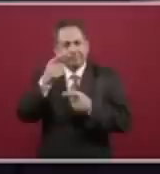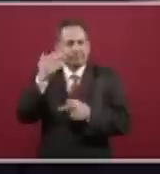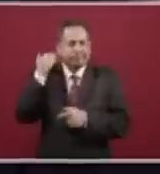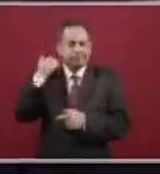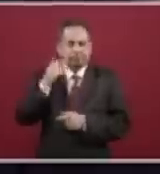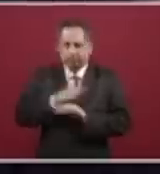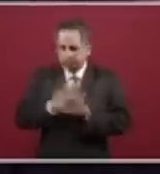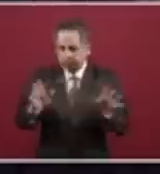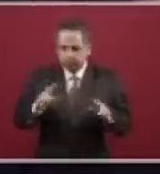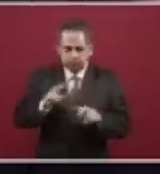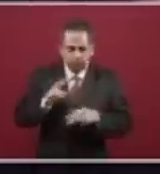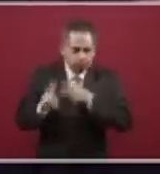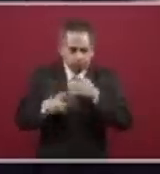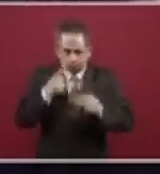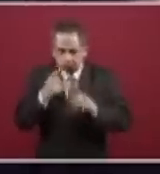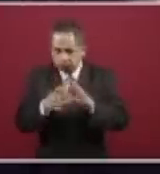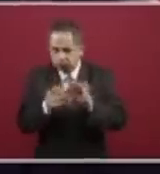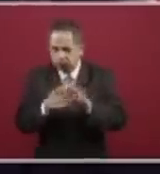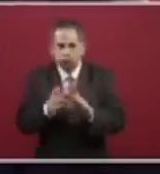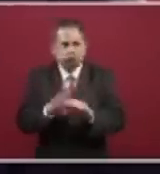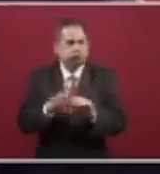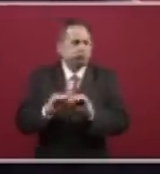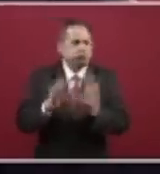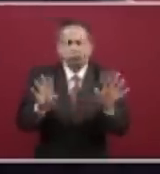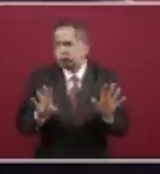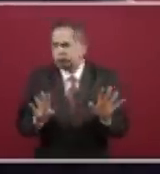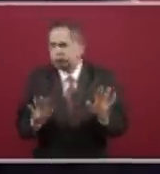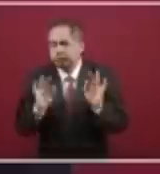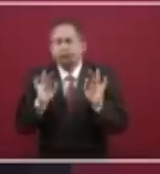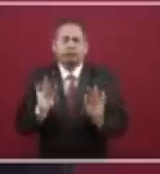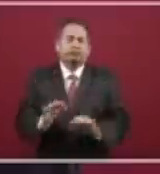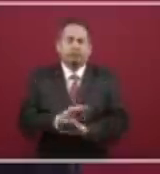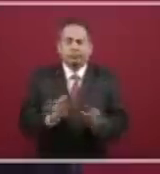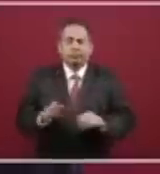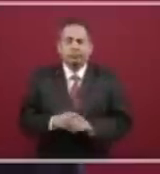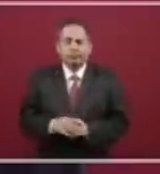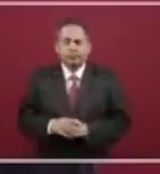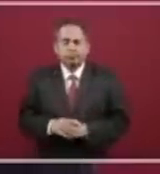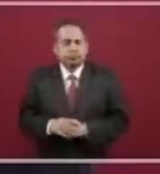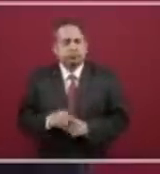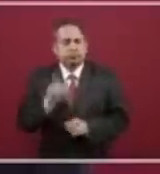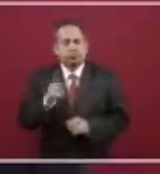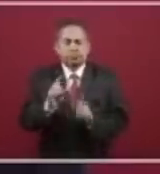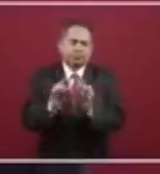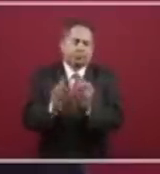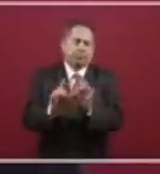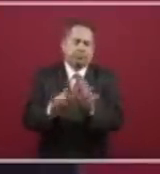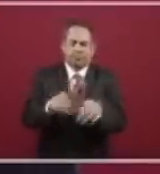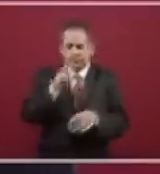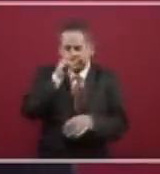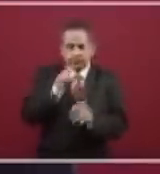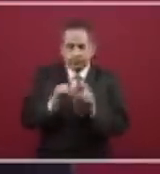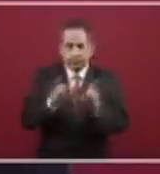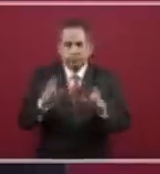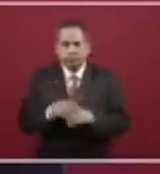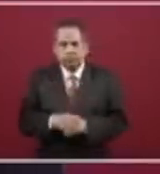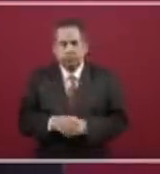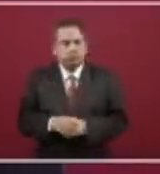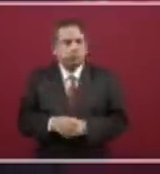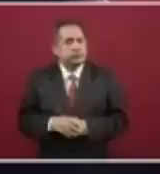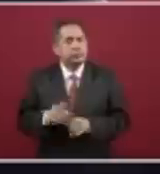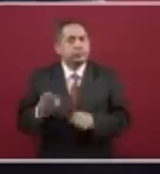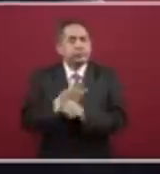se ha aclarado fue en efecto un incidente que se registró